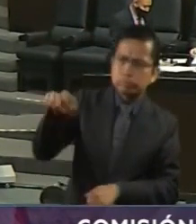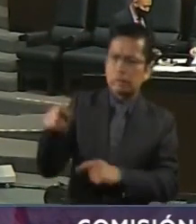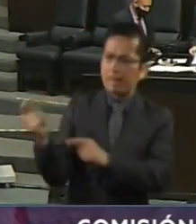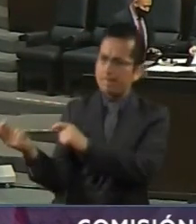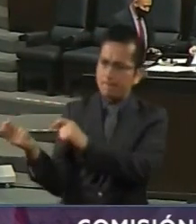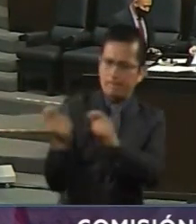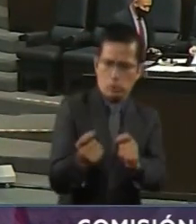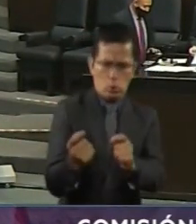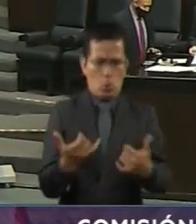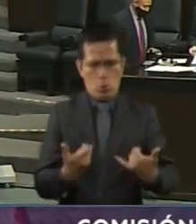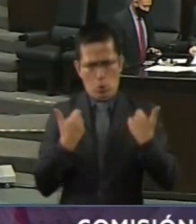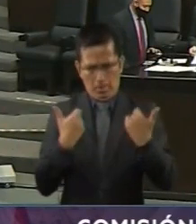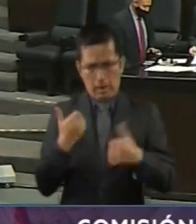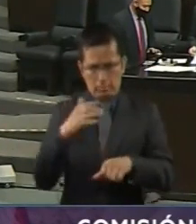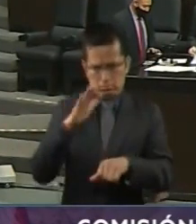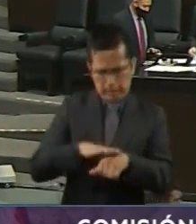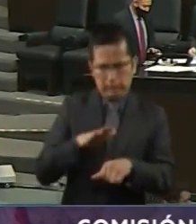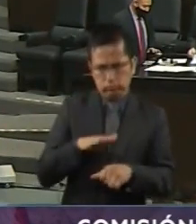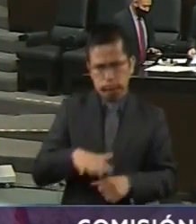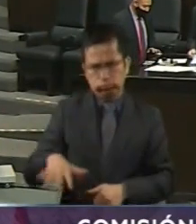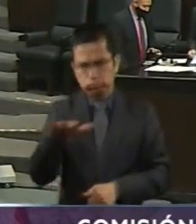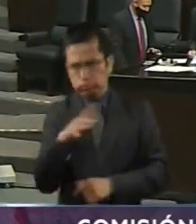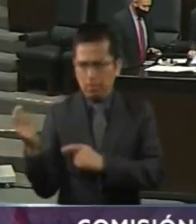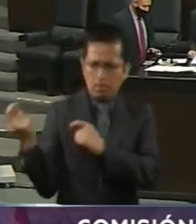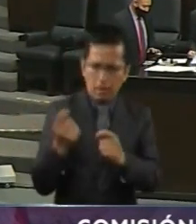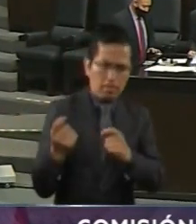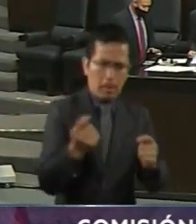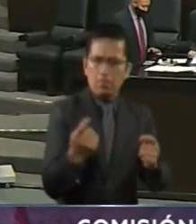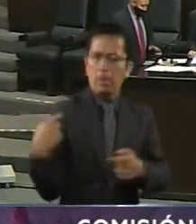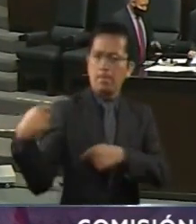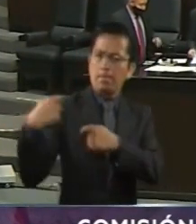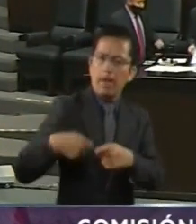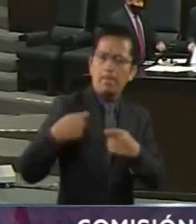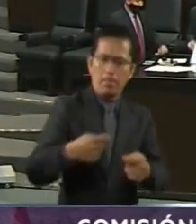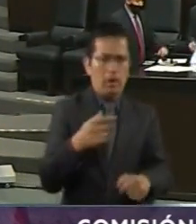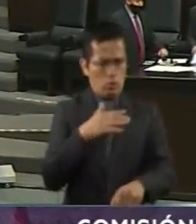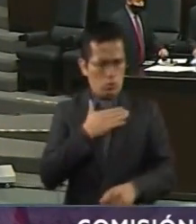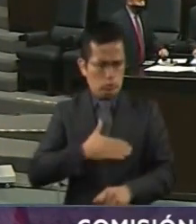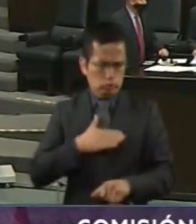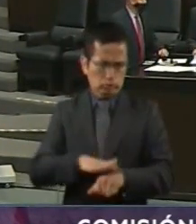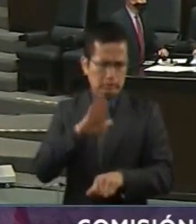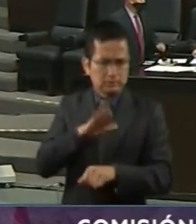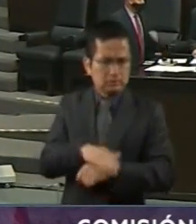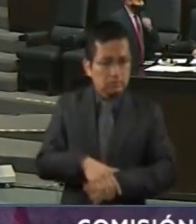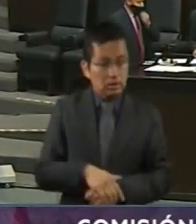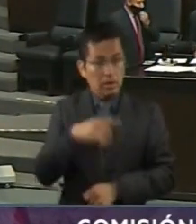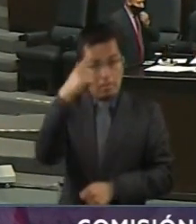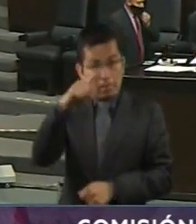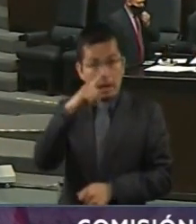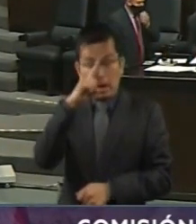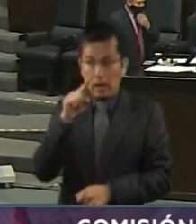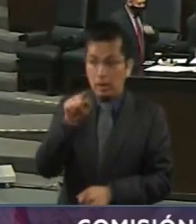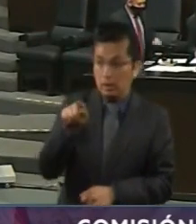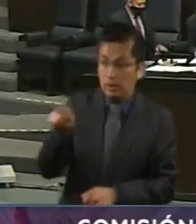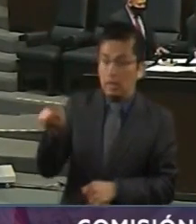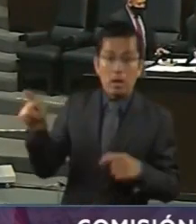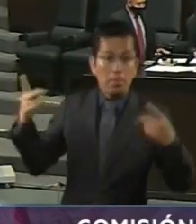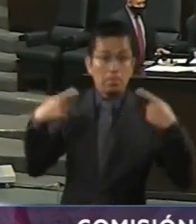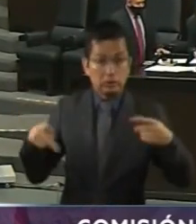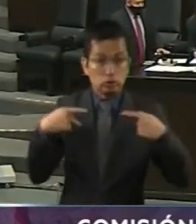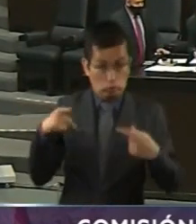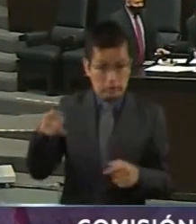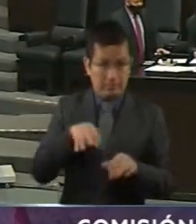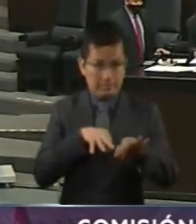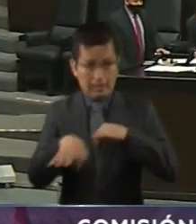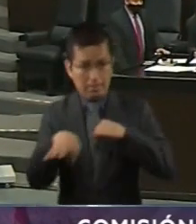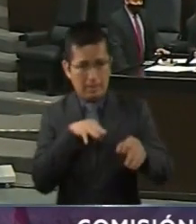ofreciendo brindar mayor certidumbre sobre las remuneraciones de los notarios a través de